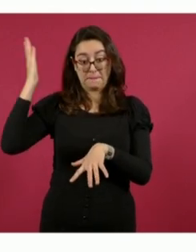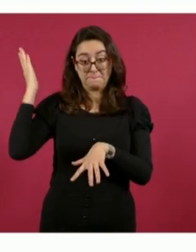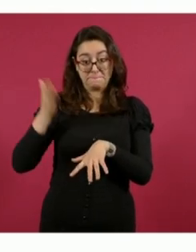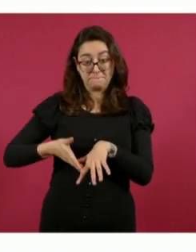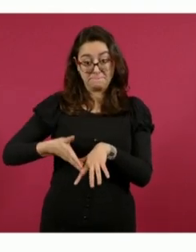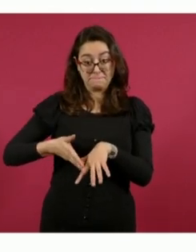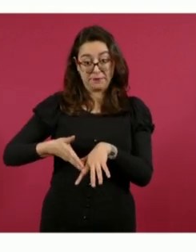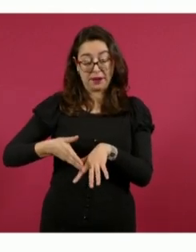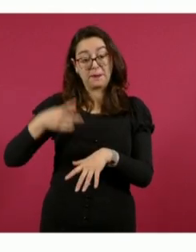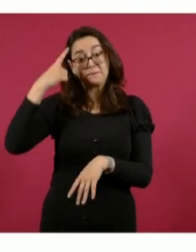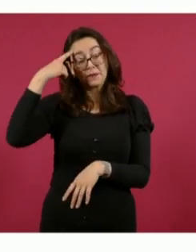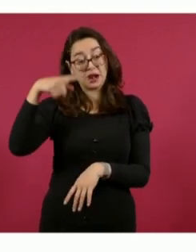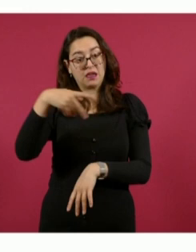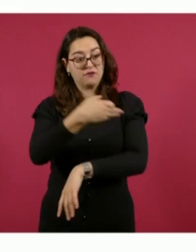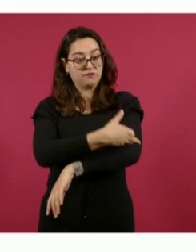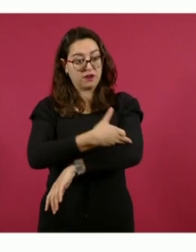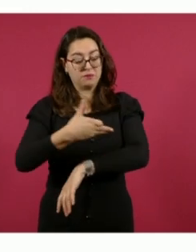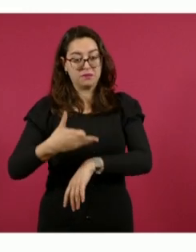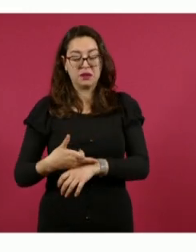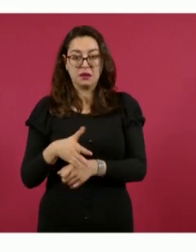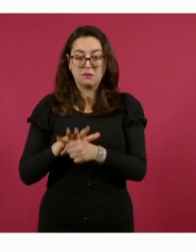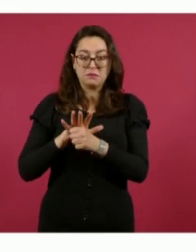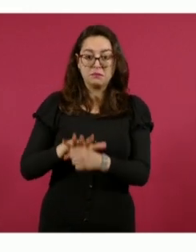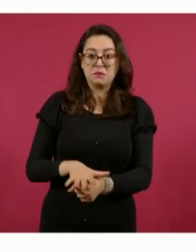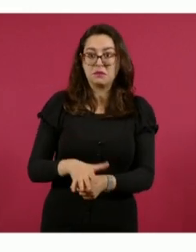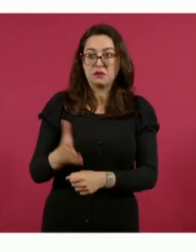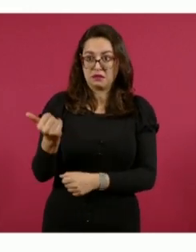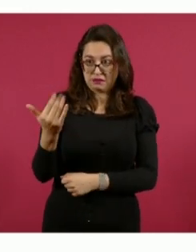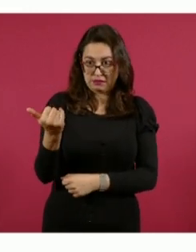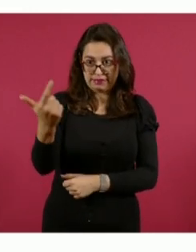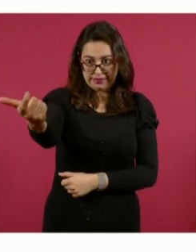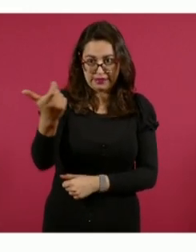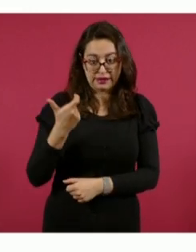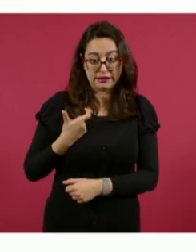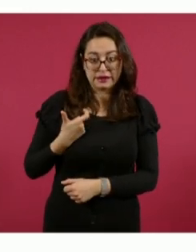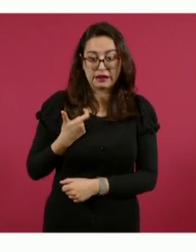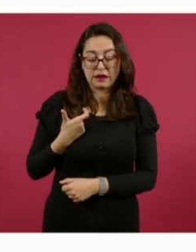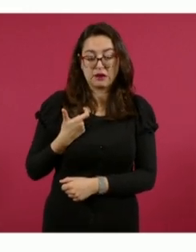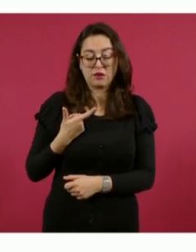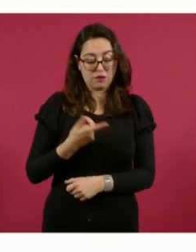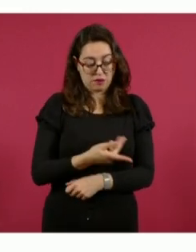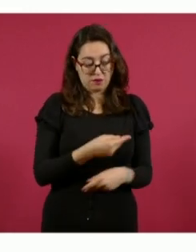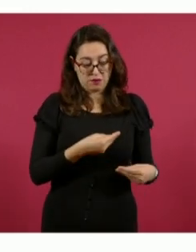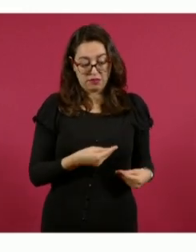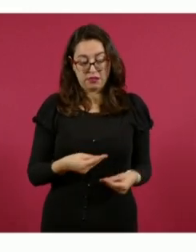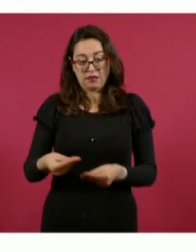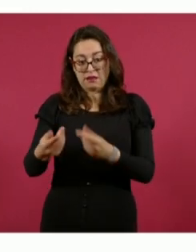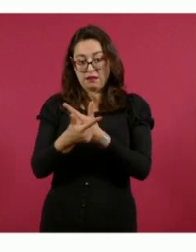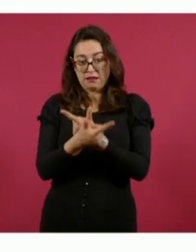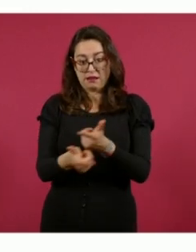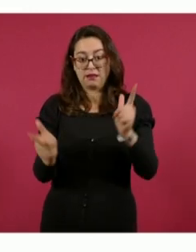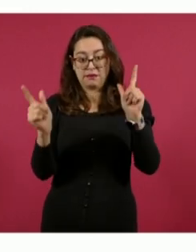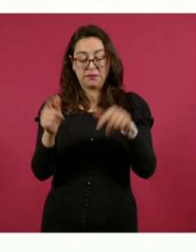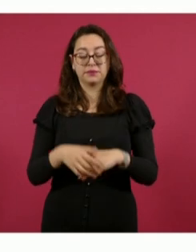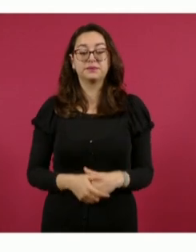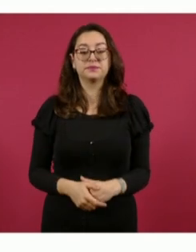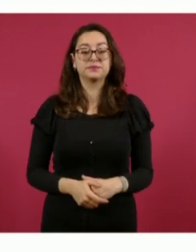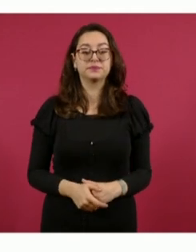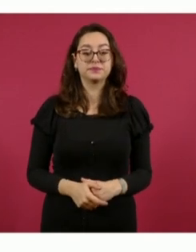para presionar a su familia y lograr una rápida entrega de dinero a cambio de su liberación.